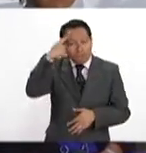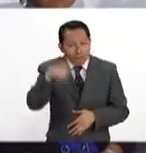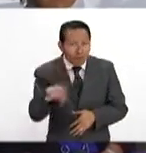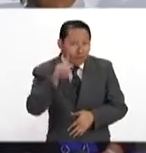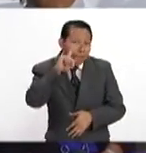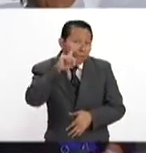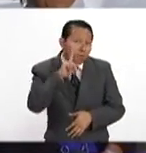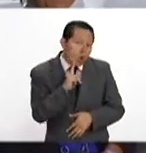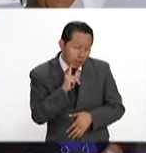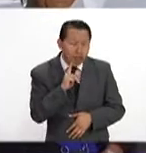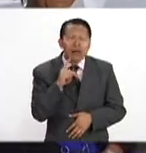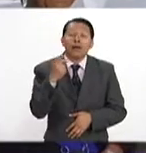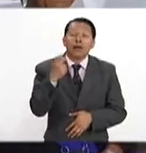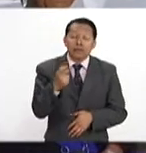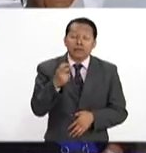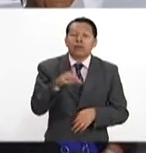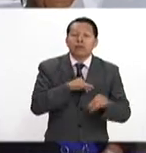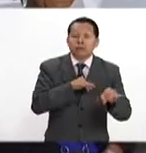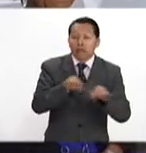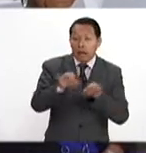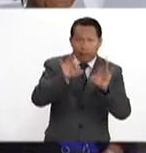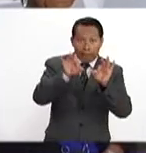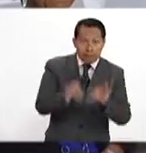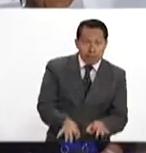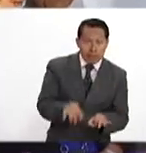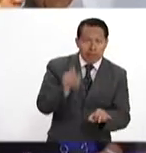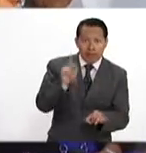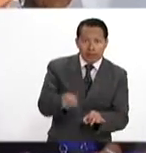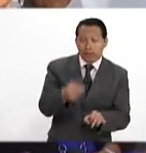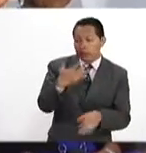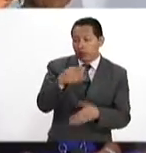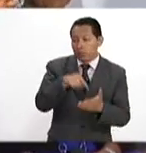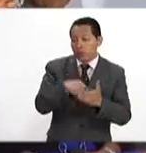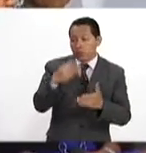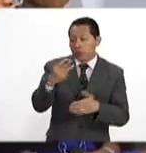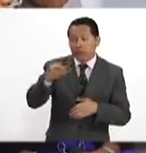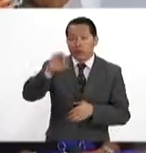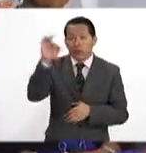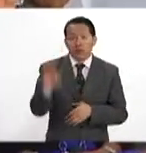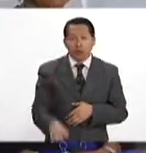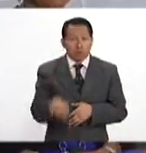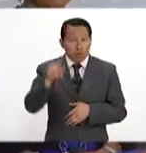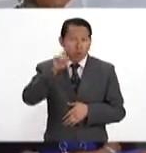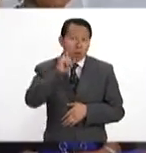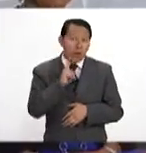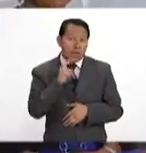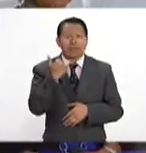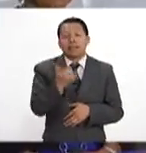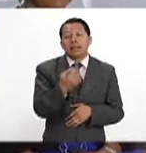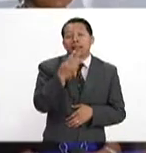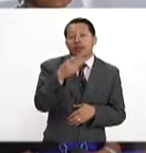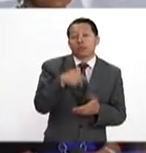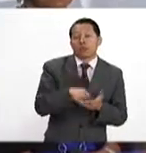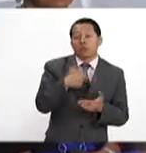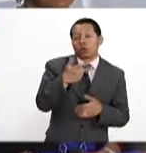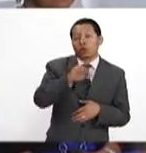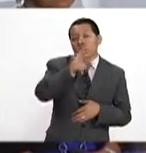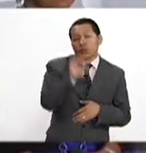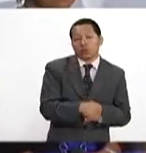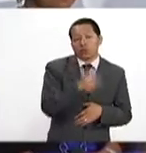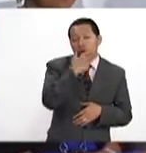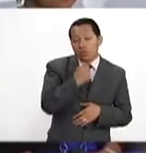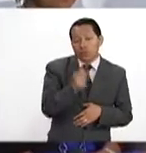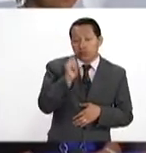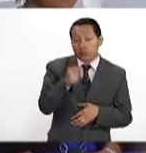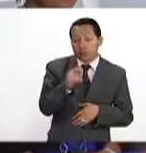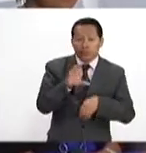el último año, el crecimiento en los empleos formales creados es de 5.3% para mujeres y 3.8% para hombres, lo